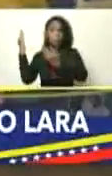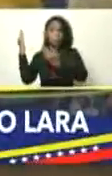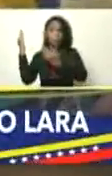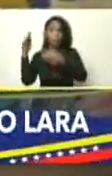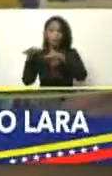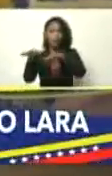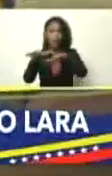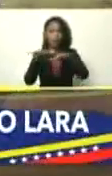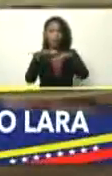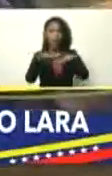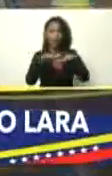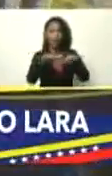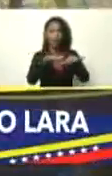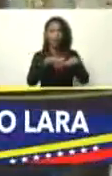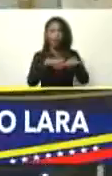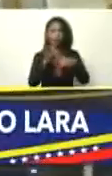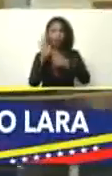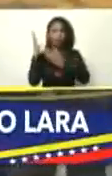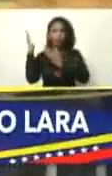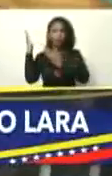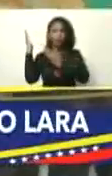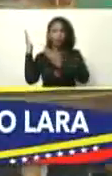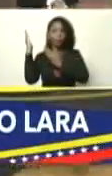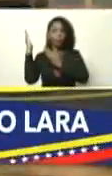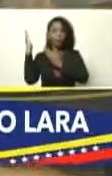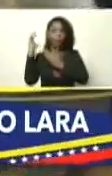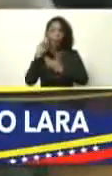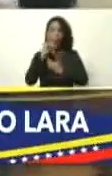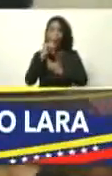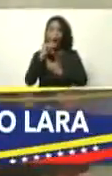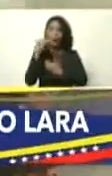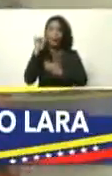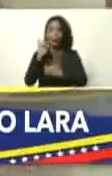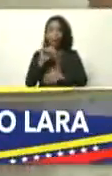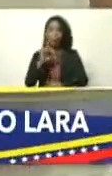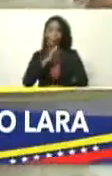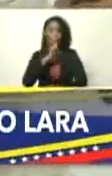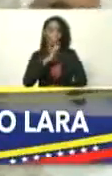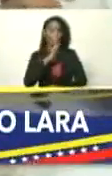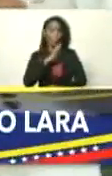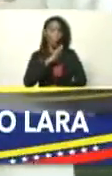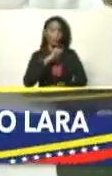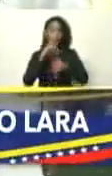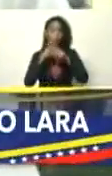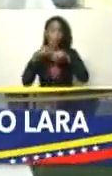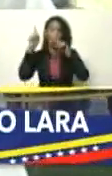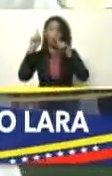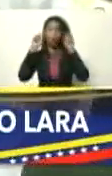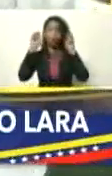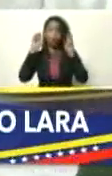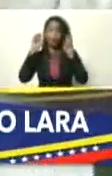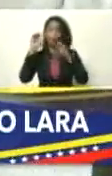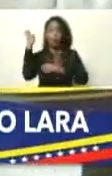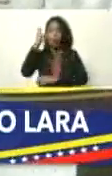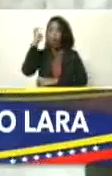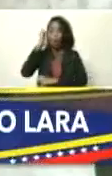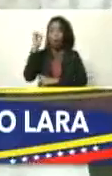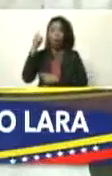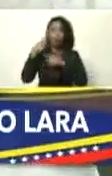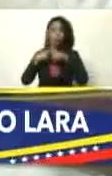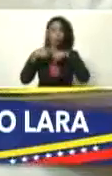belleza. Mire esta divina pastora que no tiene nada que envidiar ni a otros continentes, ni a Europa, ni a